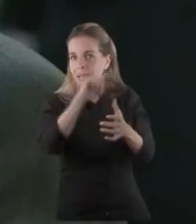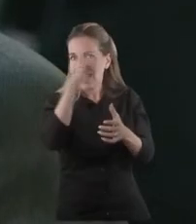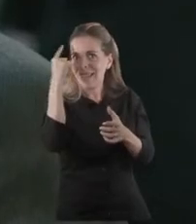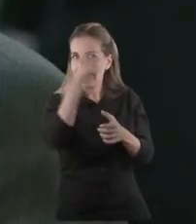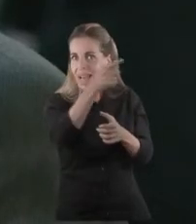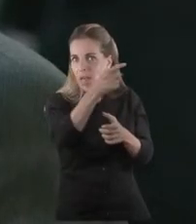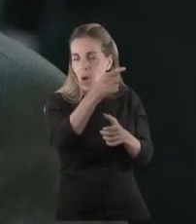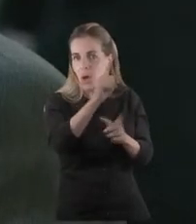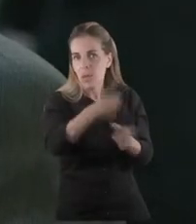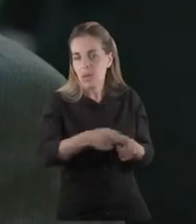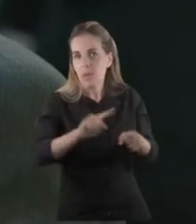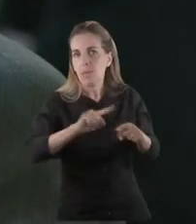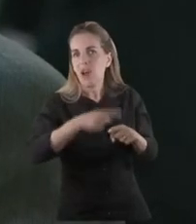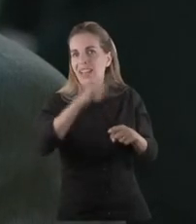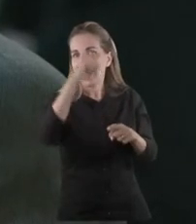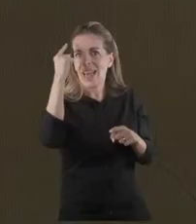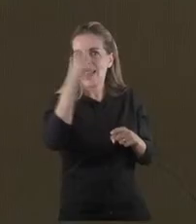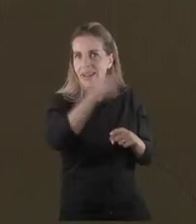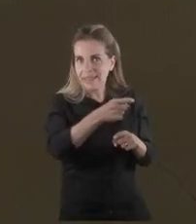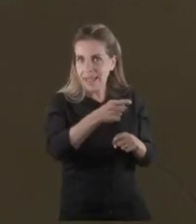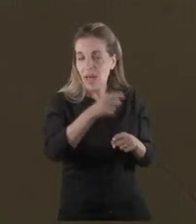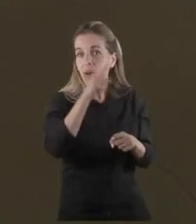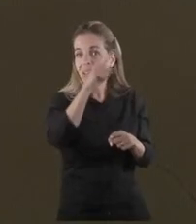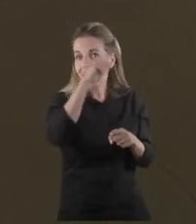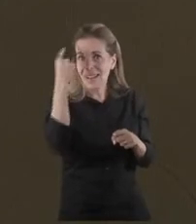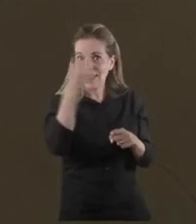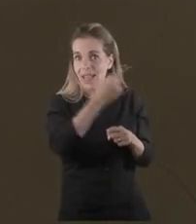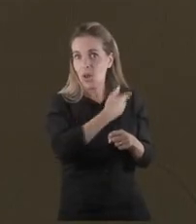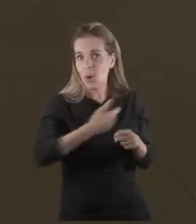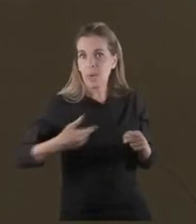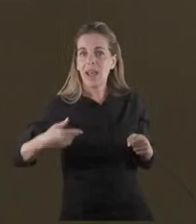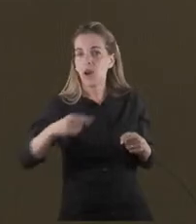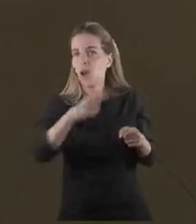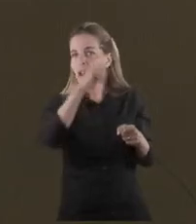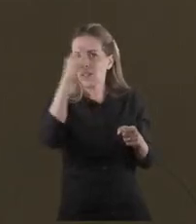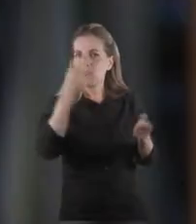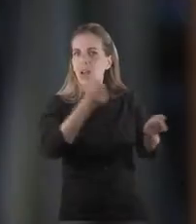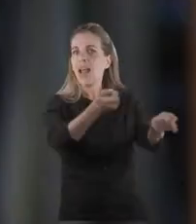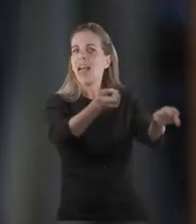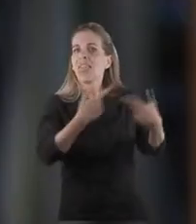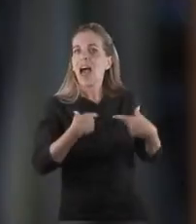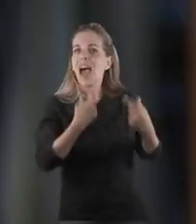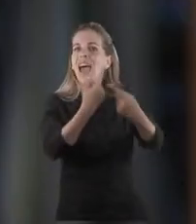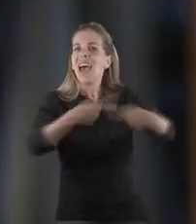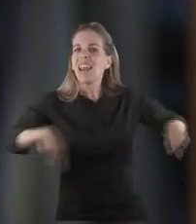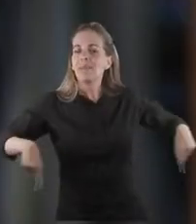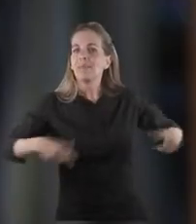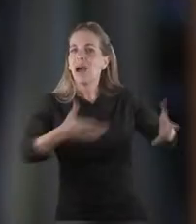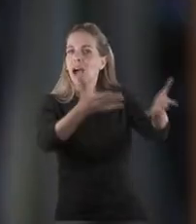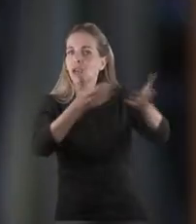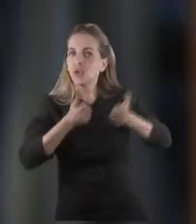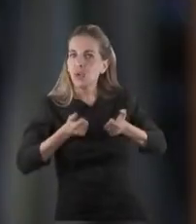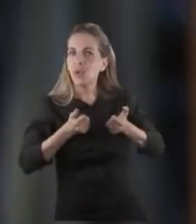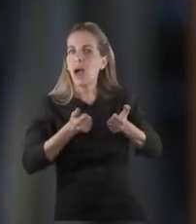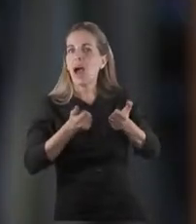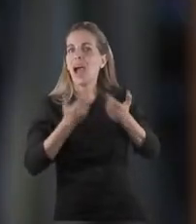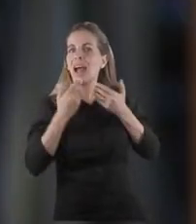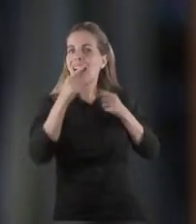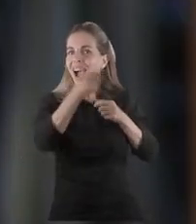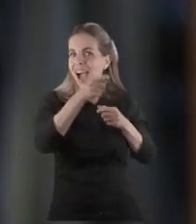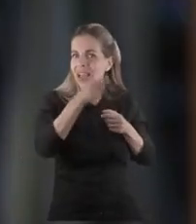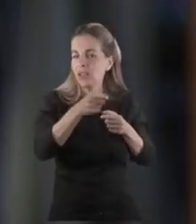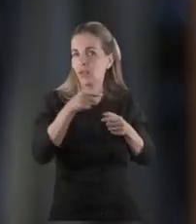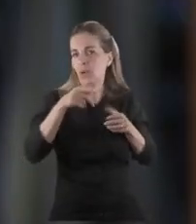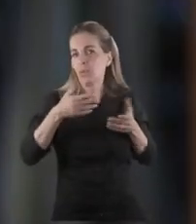Estado y las herramientas que nos están brindando desde el Gobierno Nacional son las que nos permiten producir, crecer y sostener